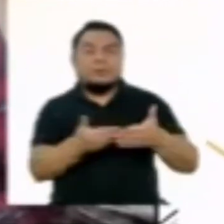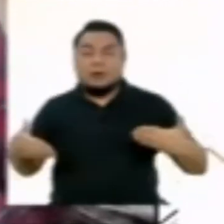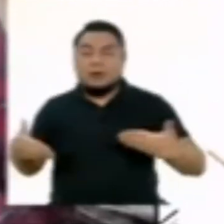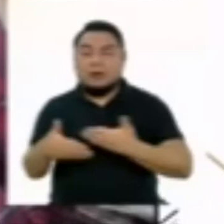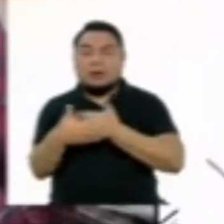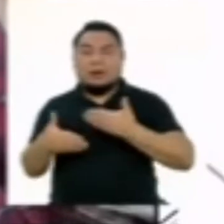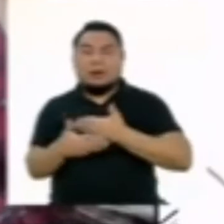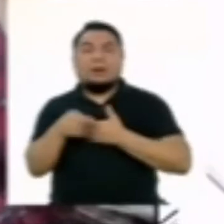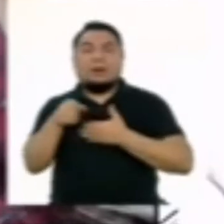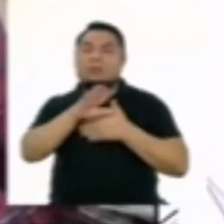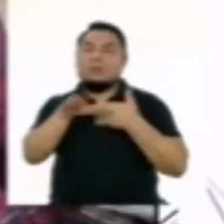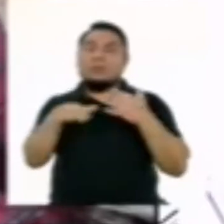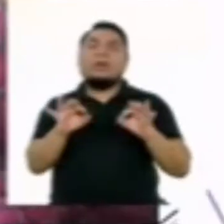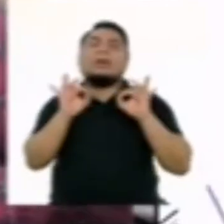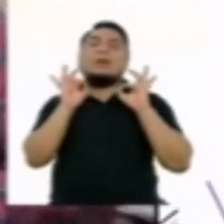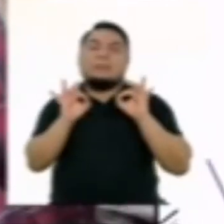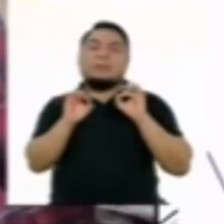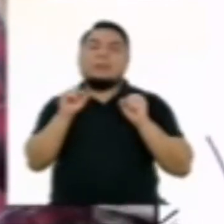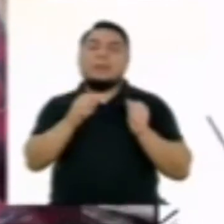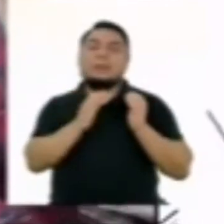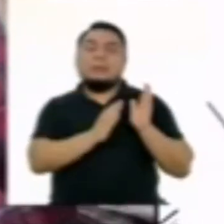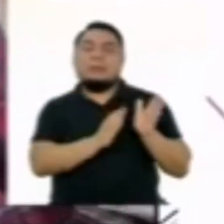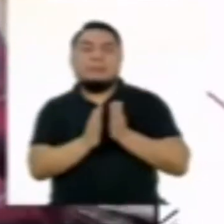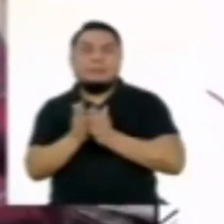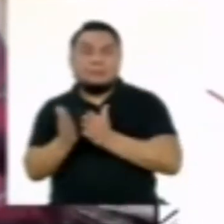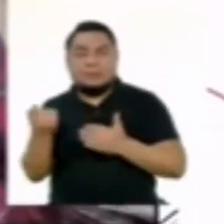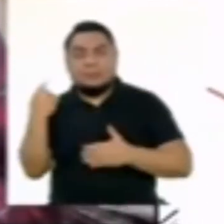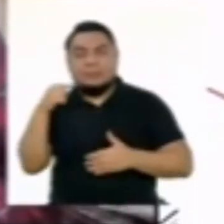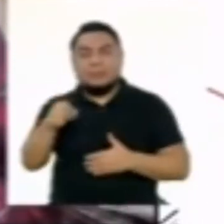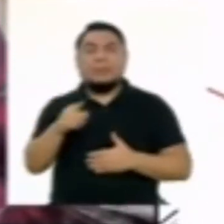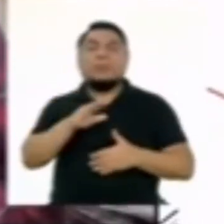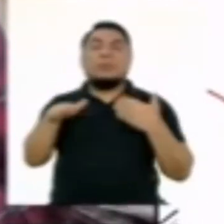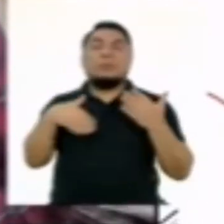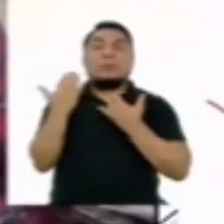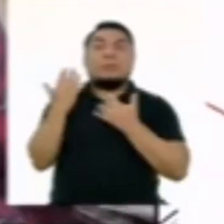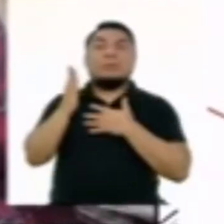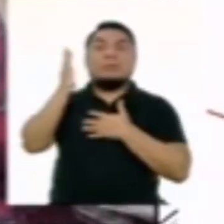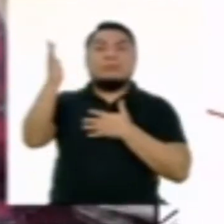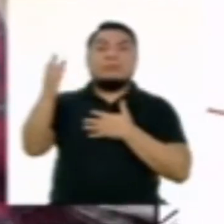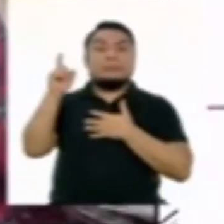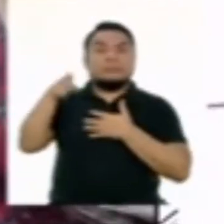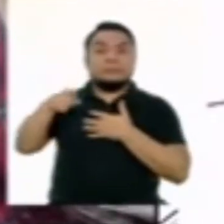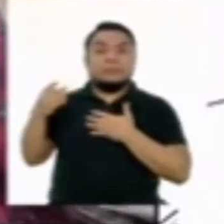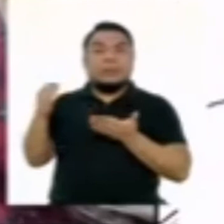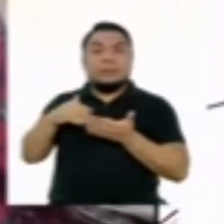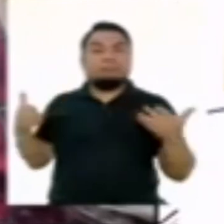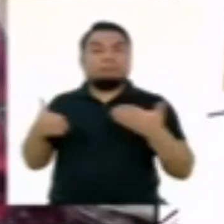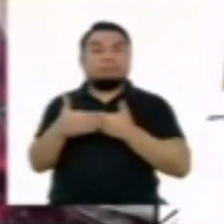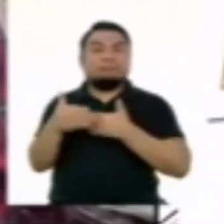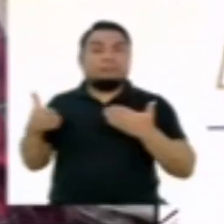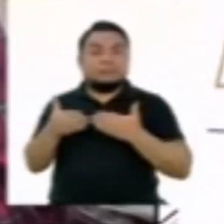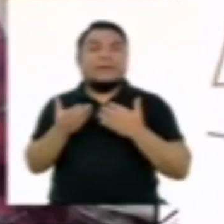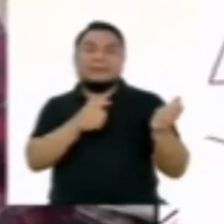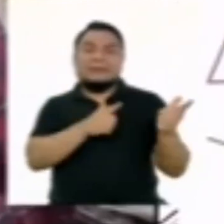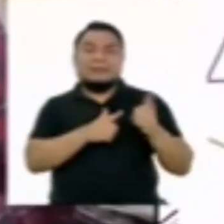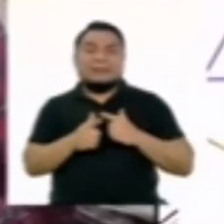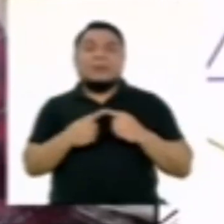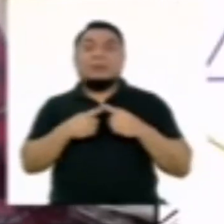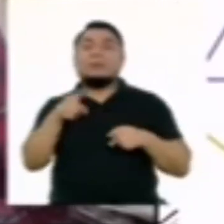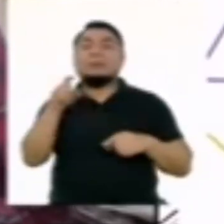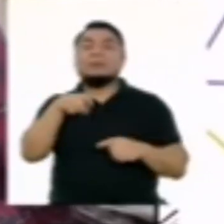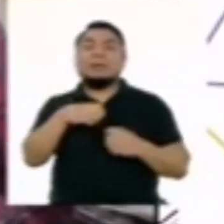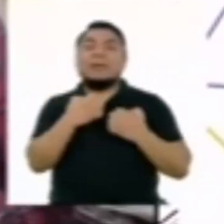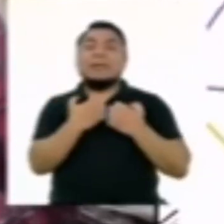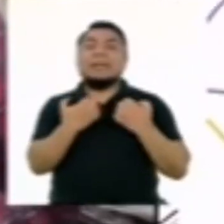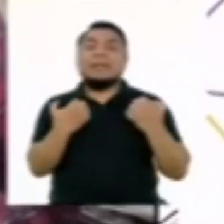carreteras que deben de estar en buen estado y estar preparadas para los flujos que se necesitan, pero también necesitamos